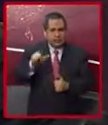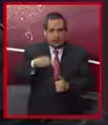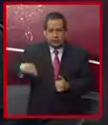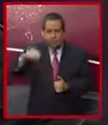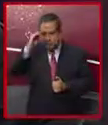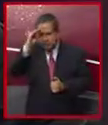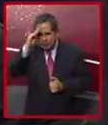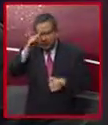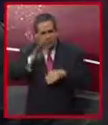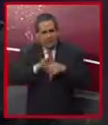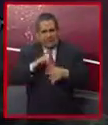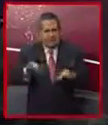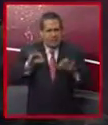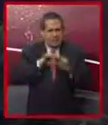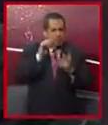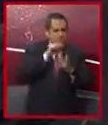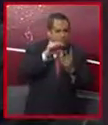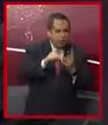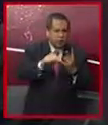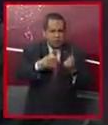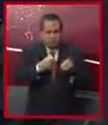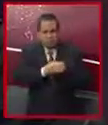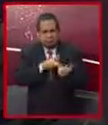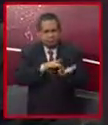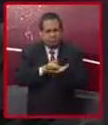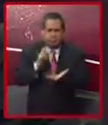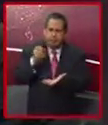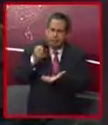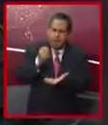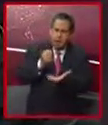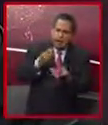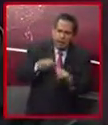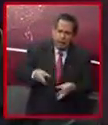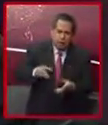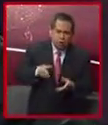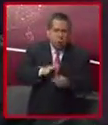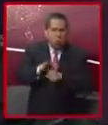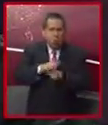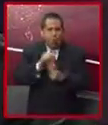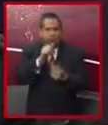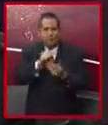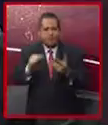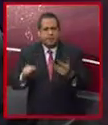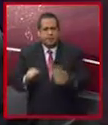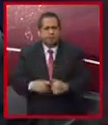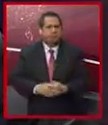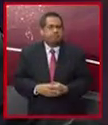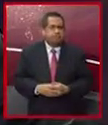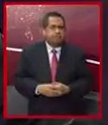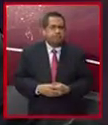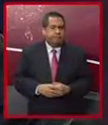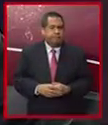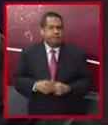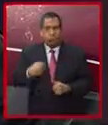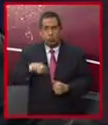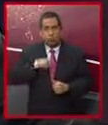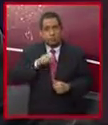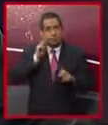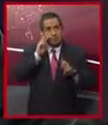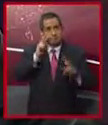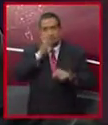temas van a priorizar y van a empujar para que los recursos no se pierdan? ¿En qué áreas? Cuando nosotros escuchamos al